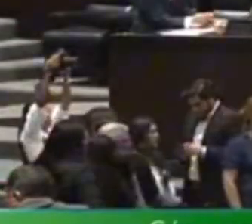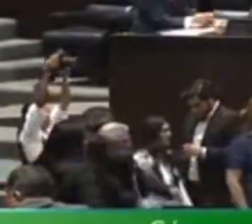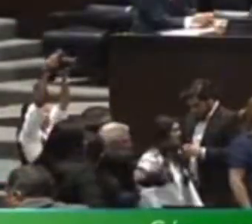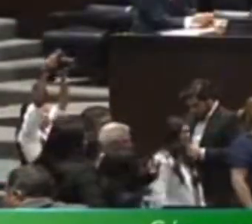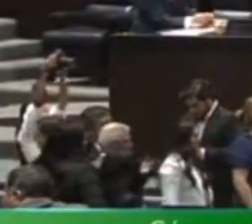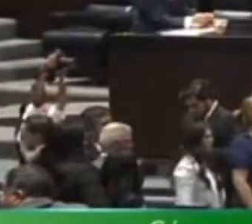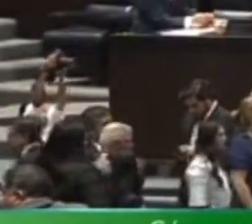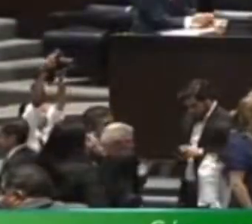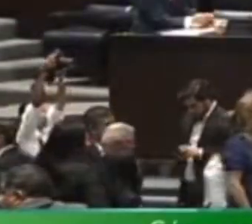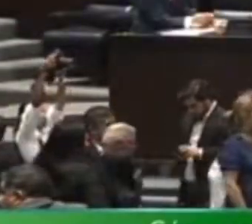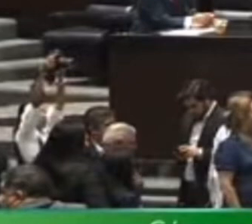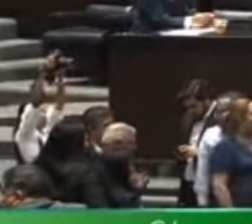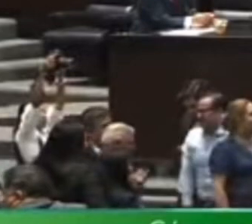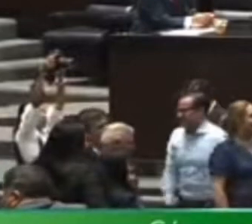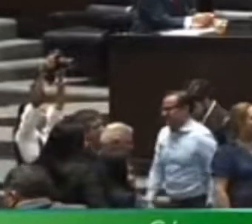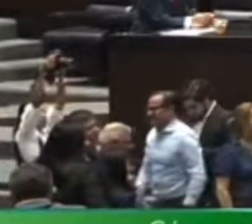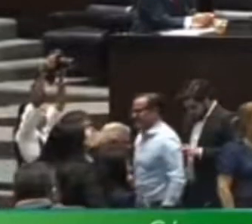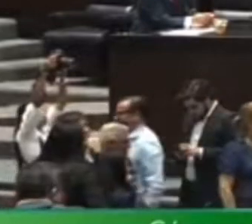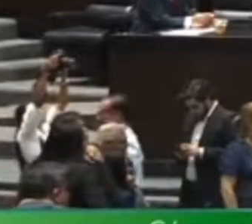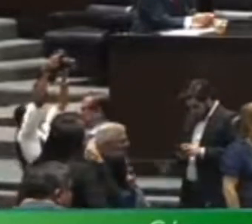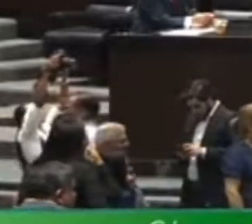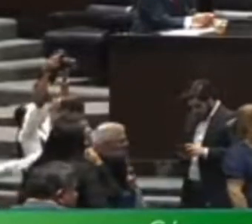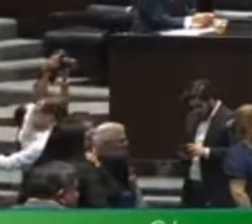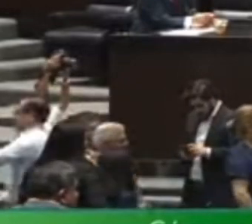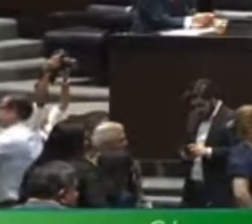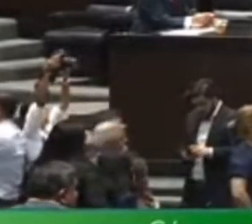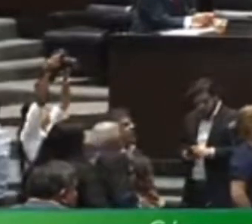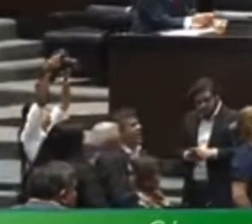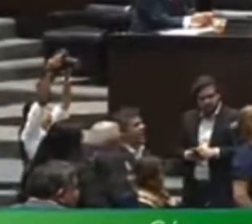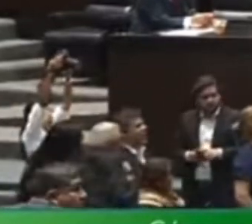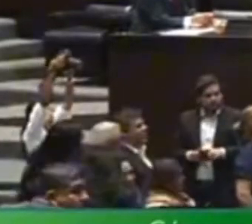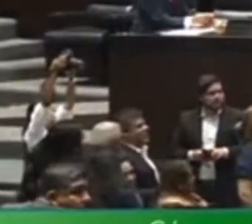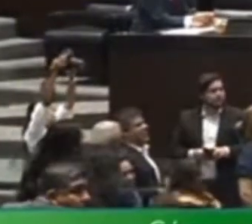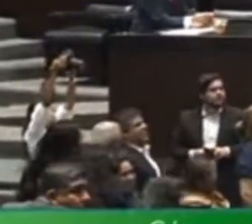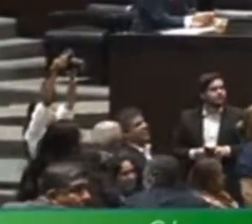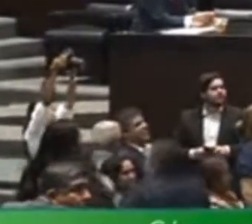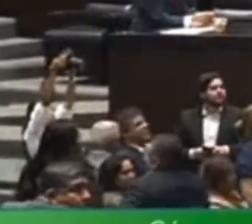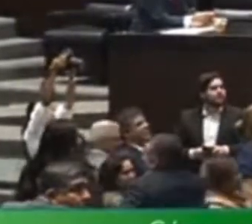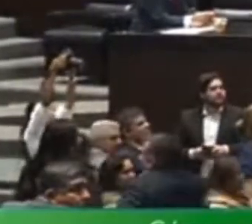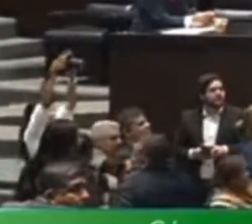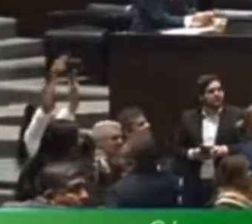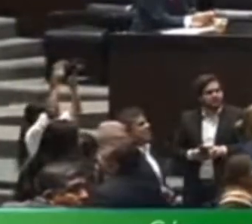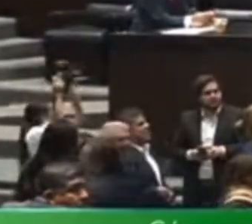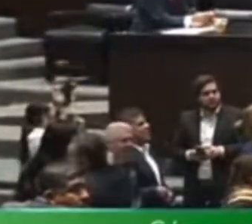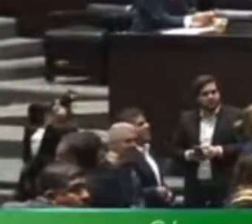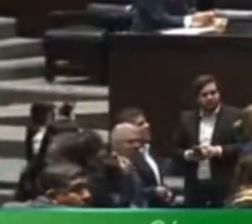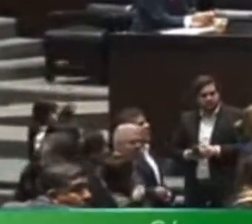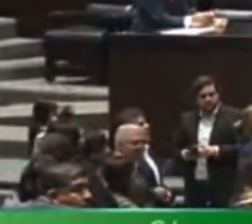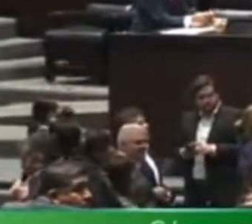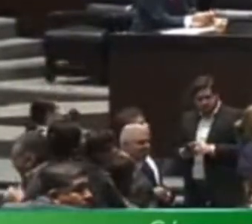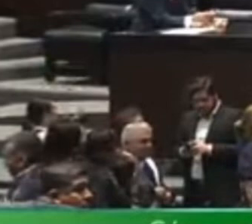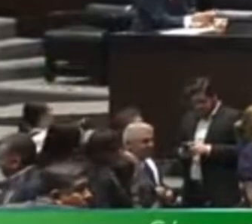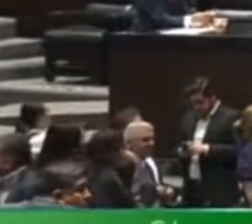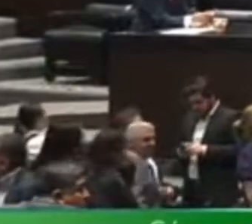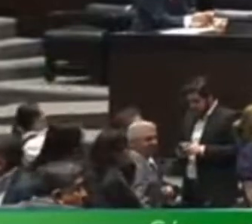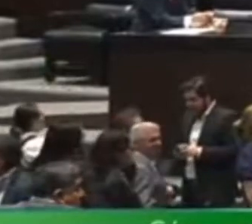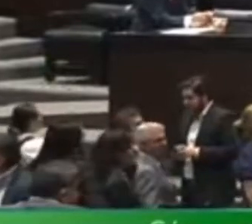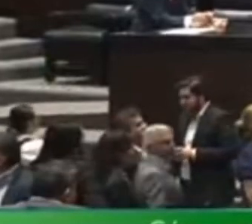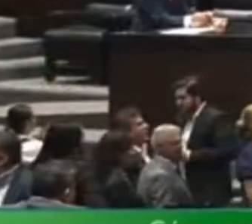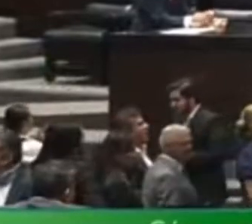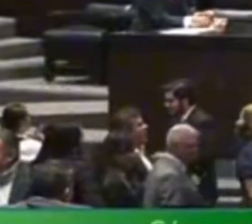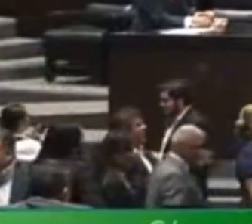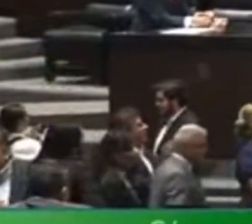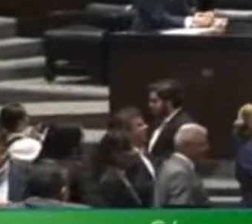Para solicitarle que el debate se dé como hasta ahorita. Un momento, diputada Aleida, un momento, vamos a esperar